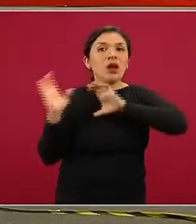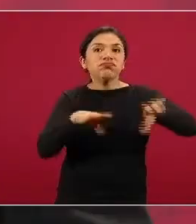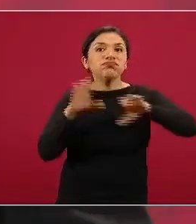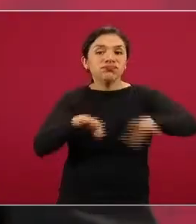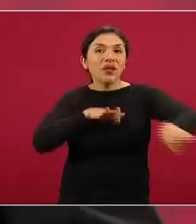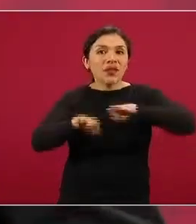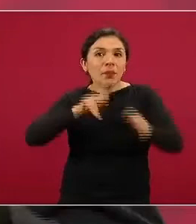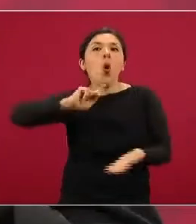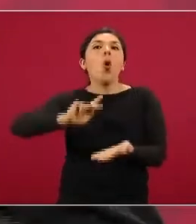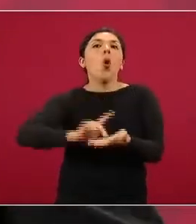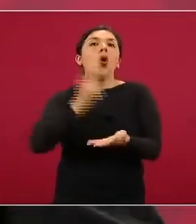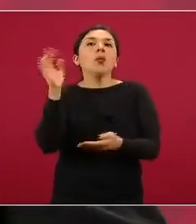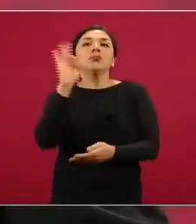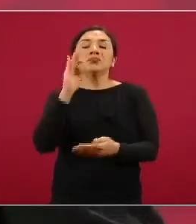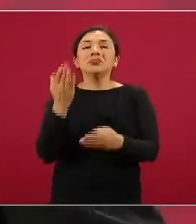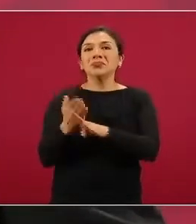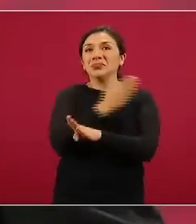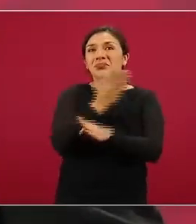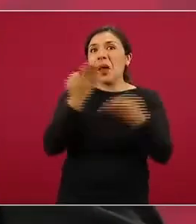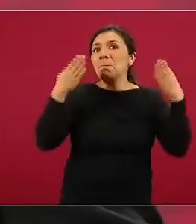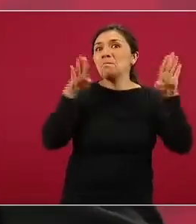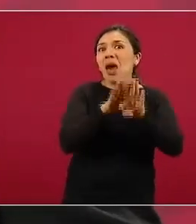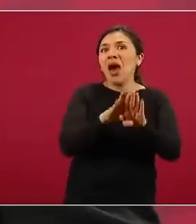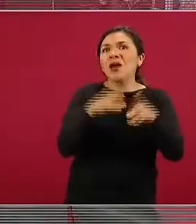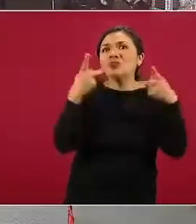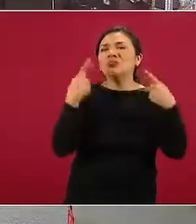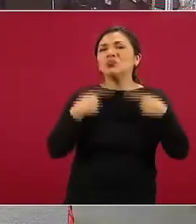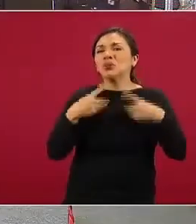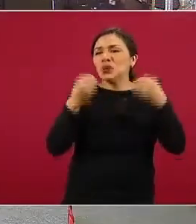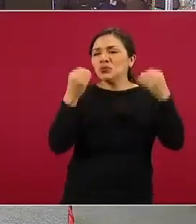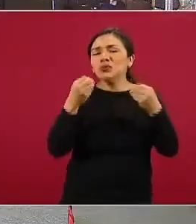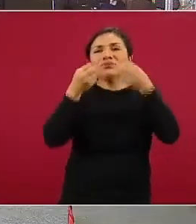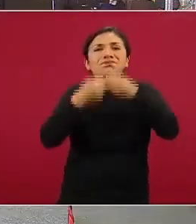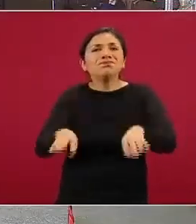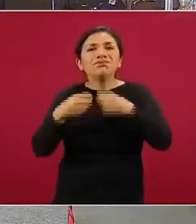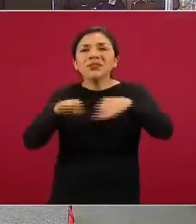perdiendo cuando se llegó prácticamente al piso.